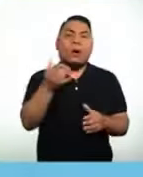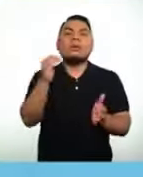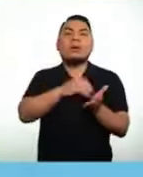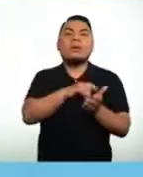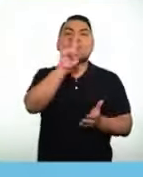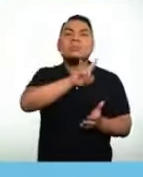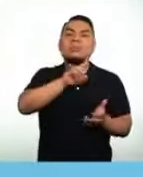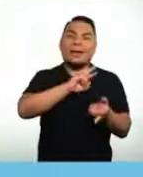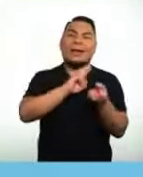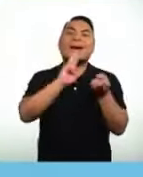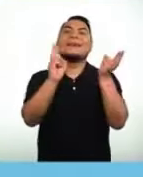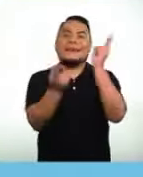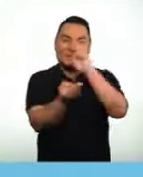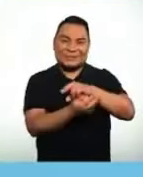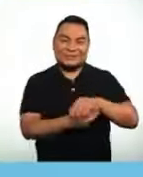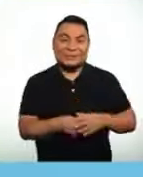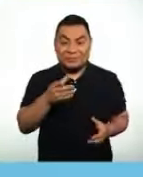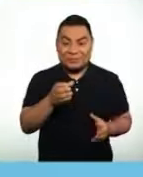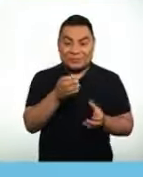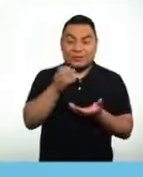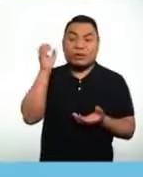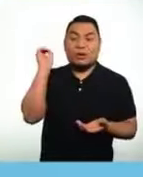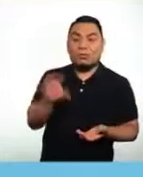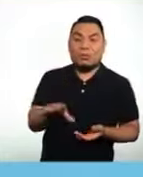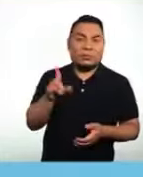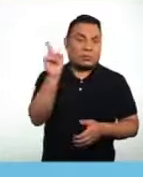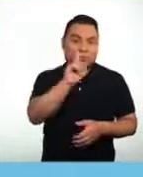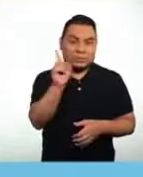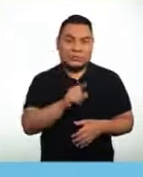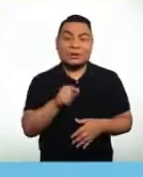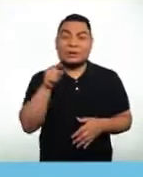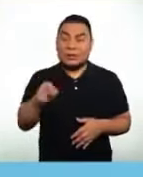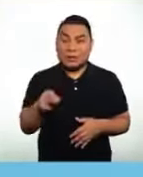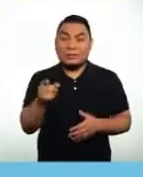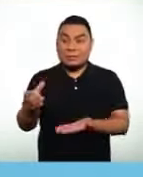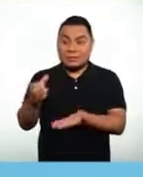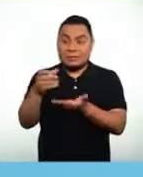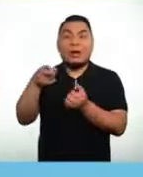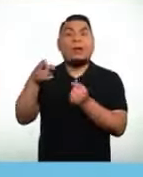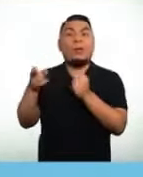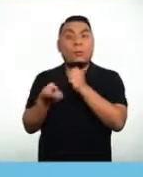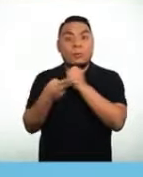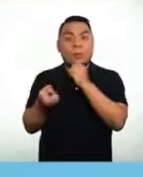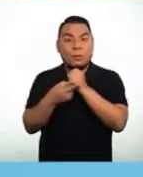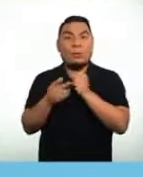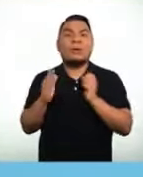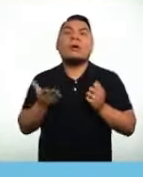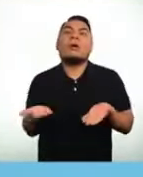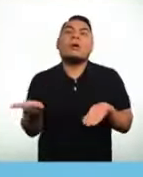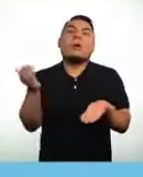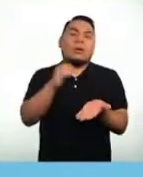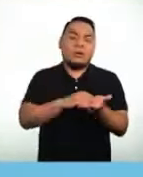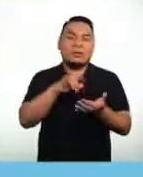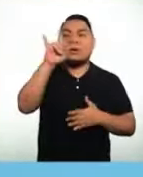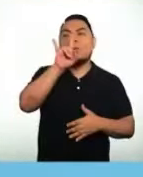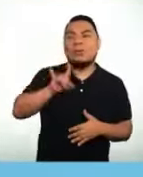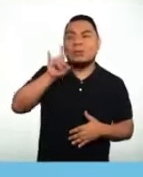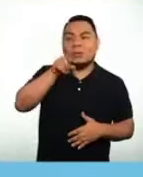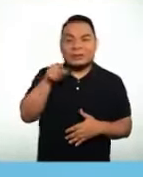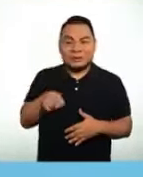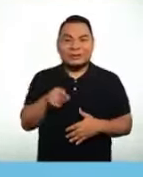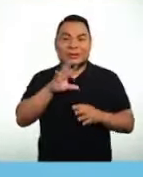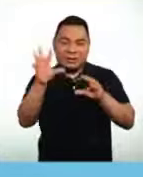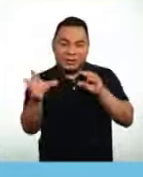basura. Nosotros no hemos botado estas botellas, sino que las hemos guardado para volver